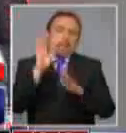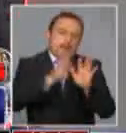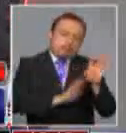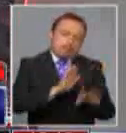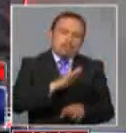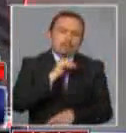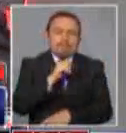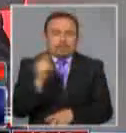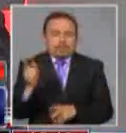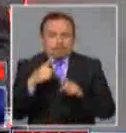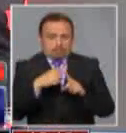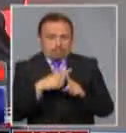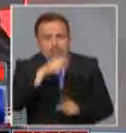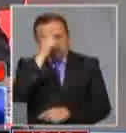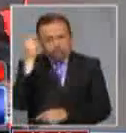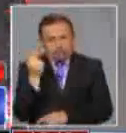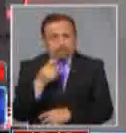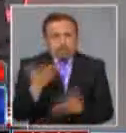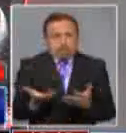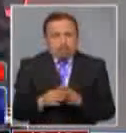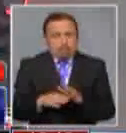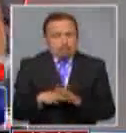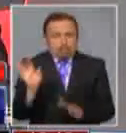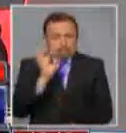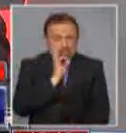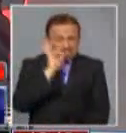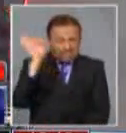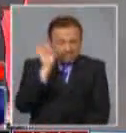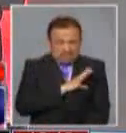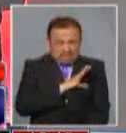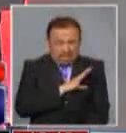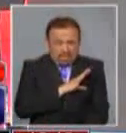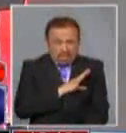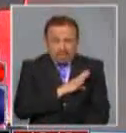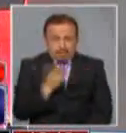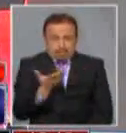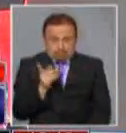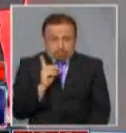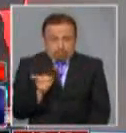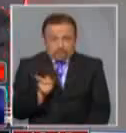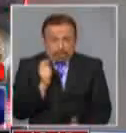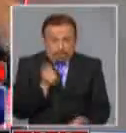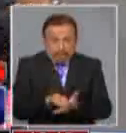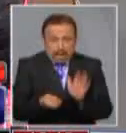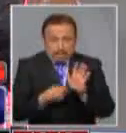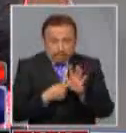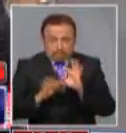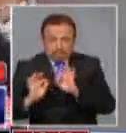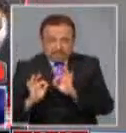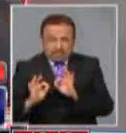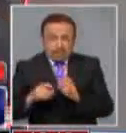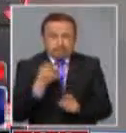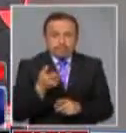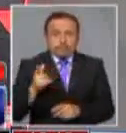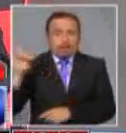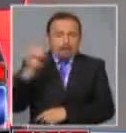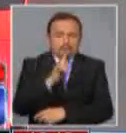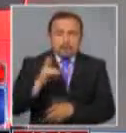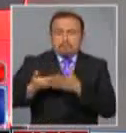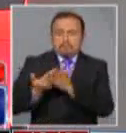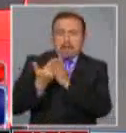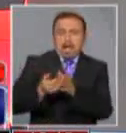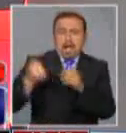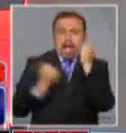sea los taxistas col estiver los taxistas son los más ricos de chile y por eso tienen que pagar impuestos Y los dueños de los aviones los barcos los